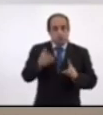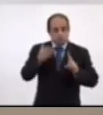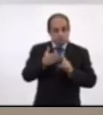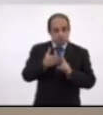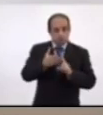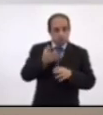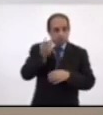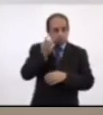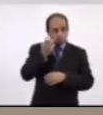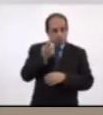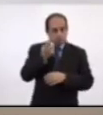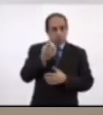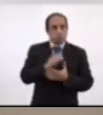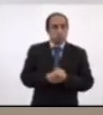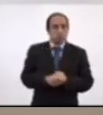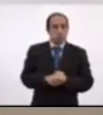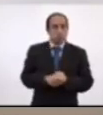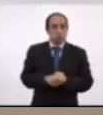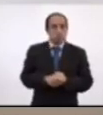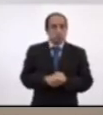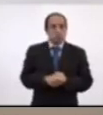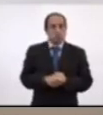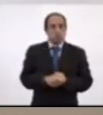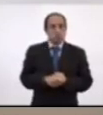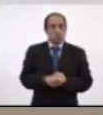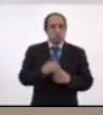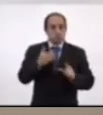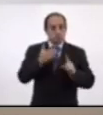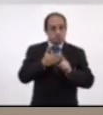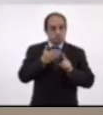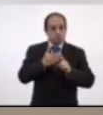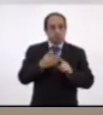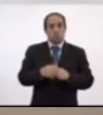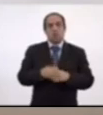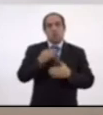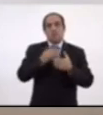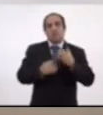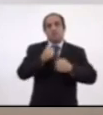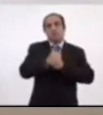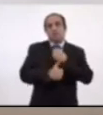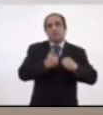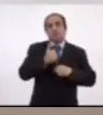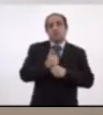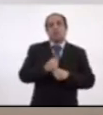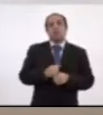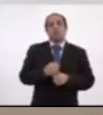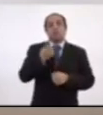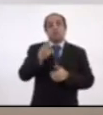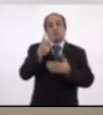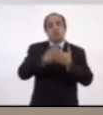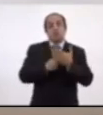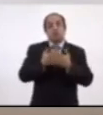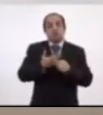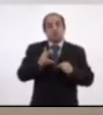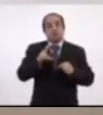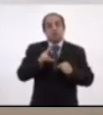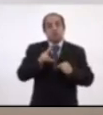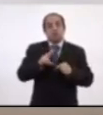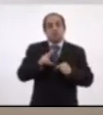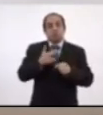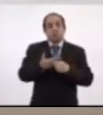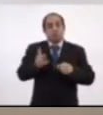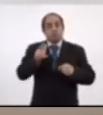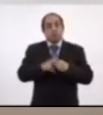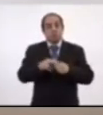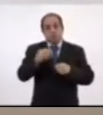es justamente que en lo que resta del año, con estas estrategias de hospital de tiempo completo, en el caso de las